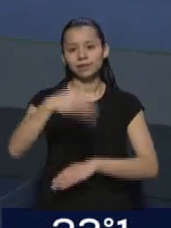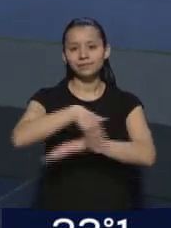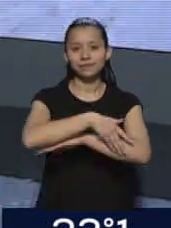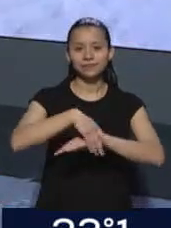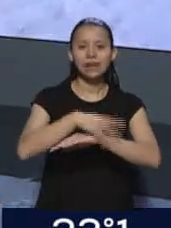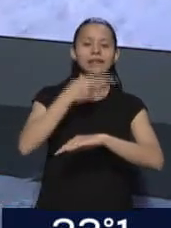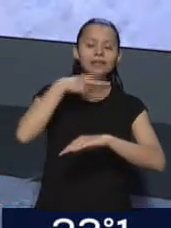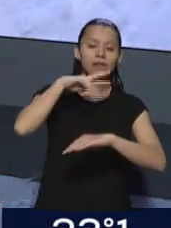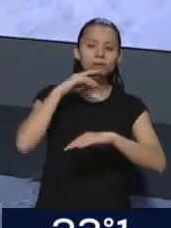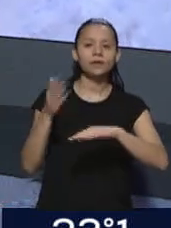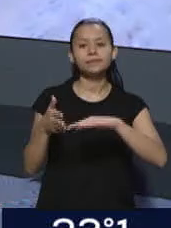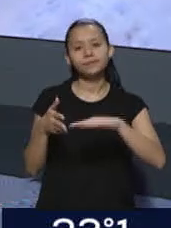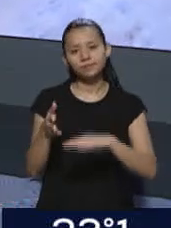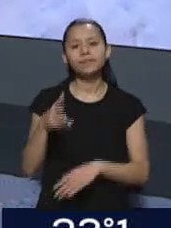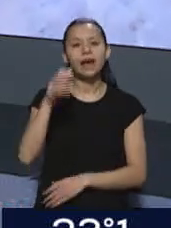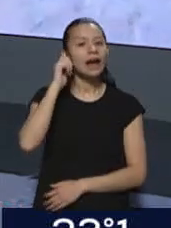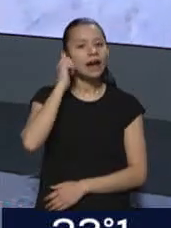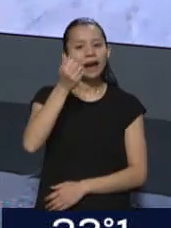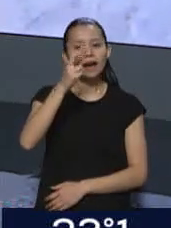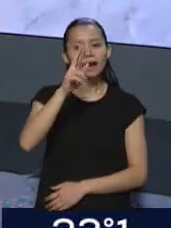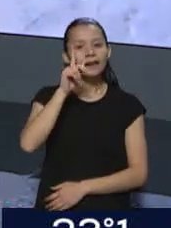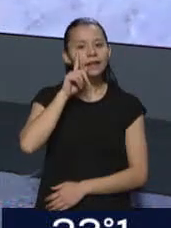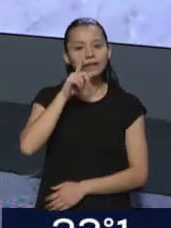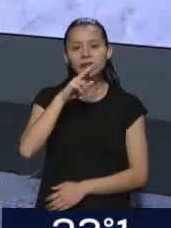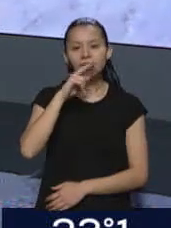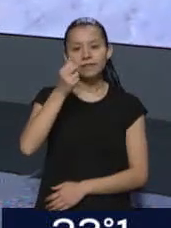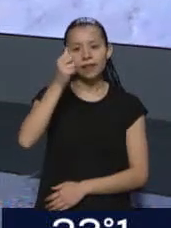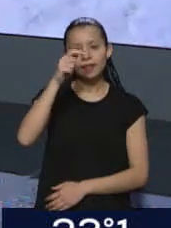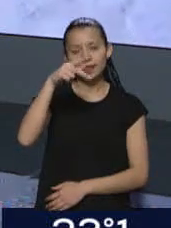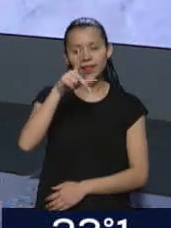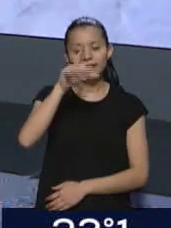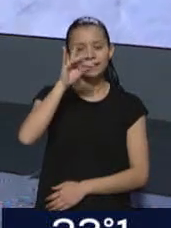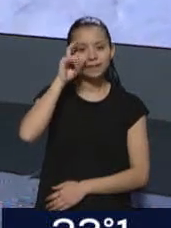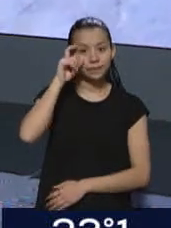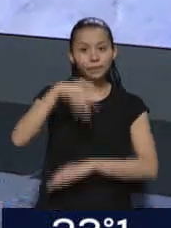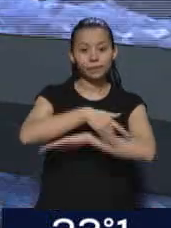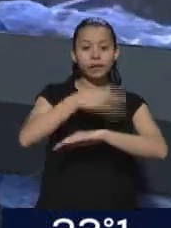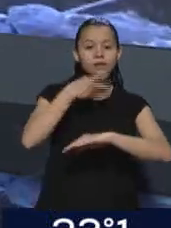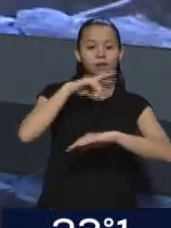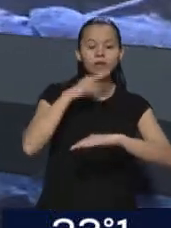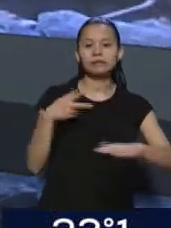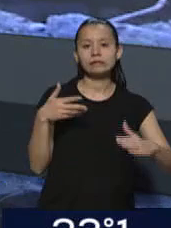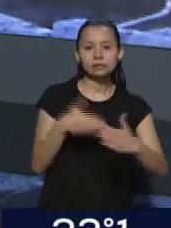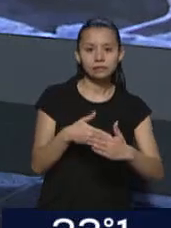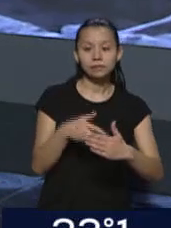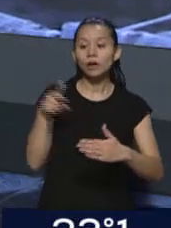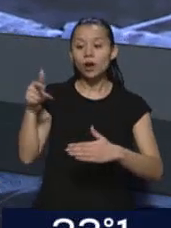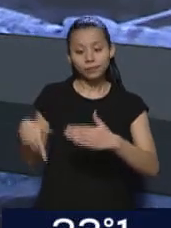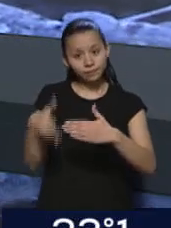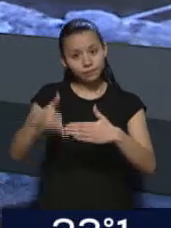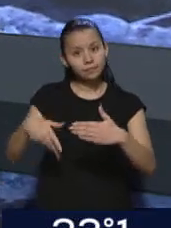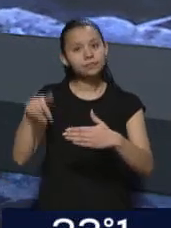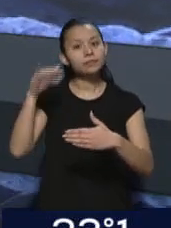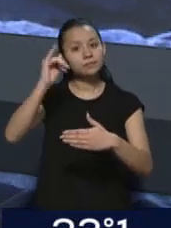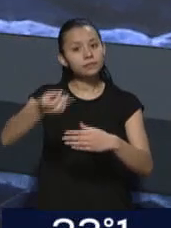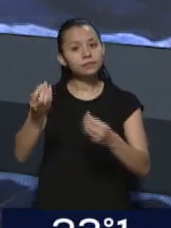San Juan. Mientras la calle San Juan permanecía cortada, Garibaldi sufrió, o mejor dicho,